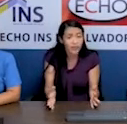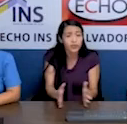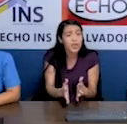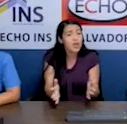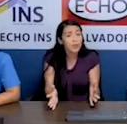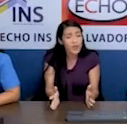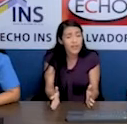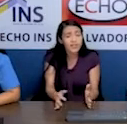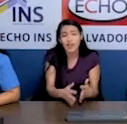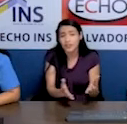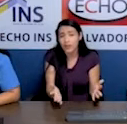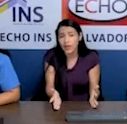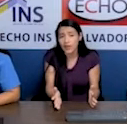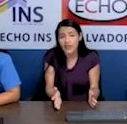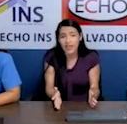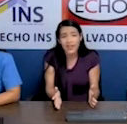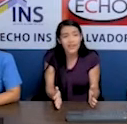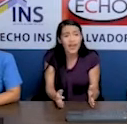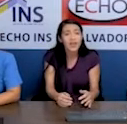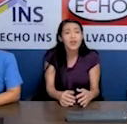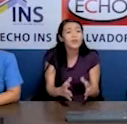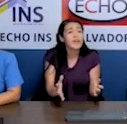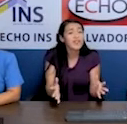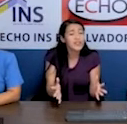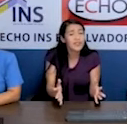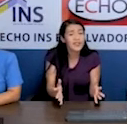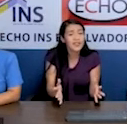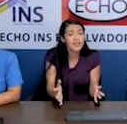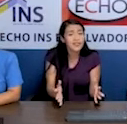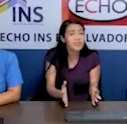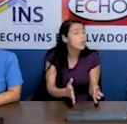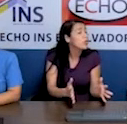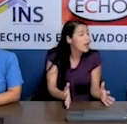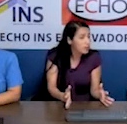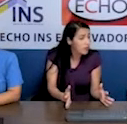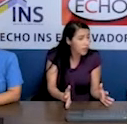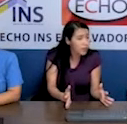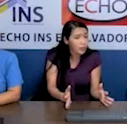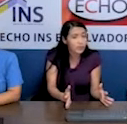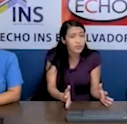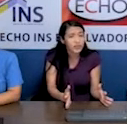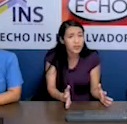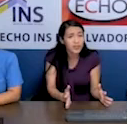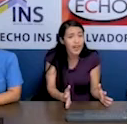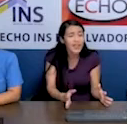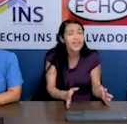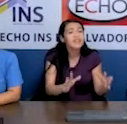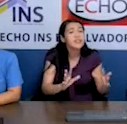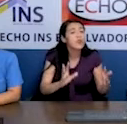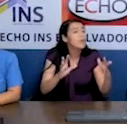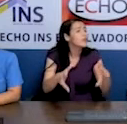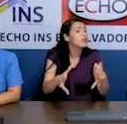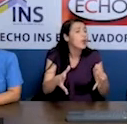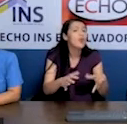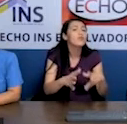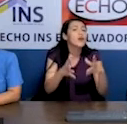retirar objetos, muebles, asegurar la vía aérea, una vez herida la crisis, colocar en una posición de seguridad,